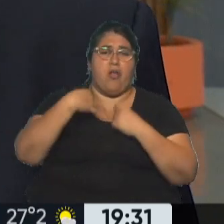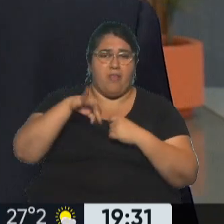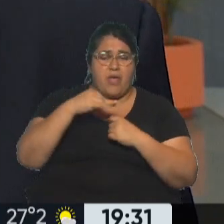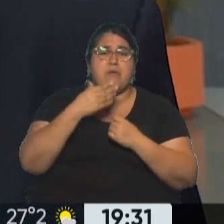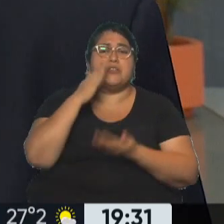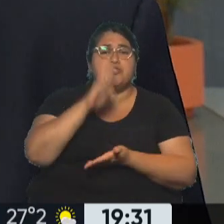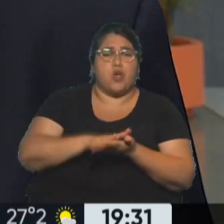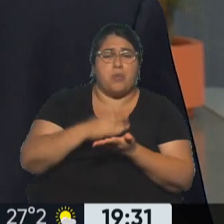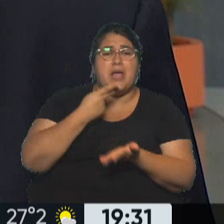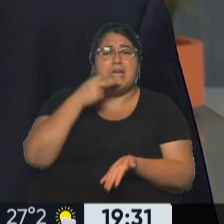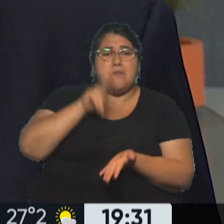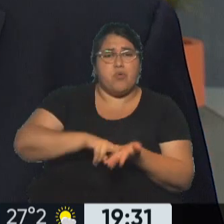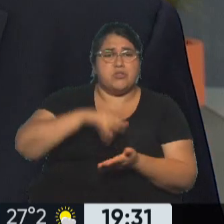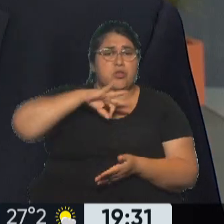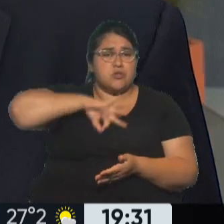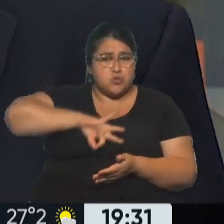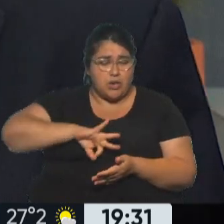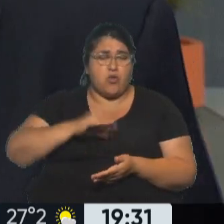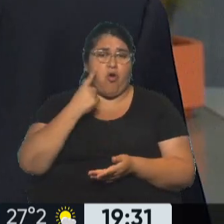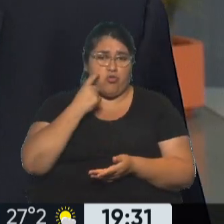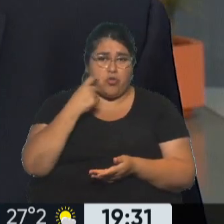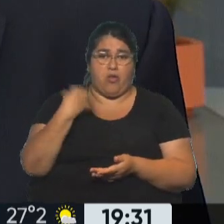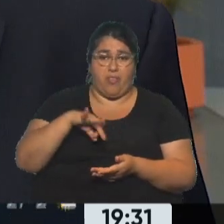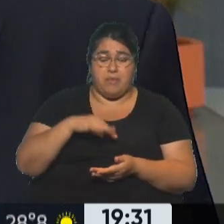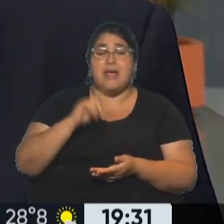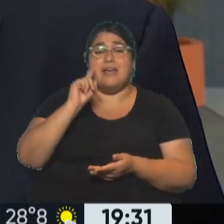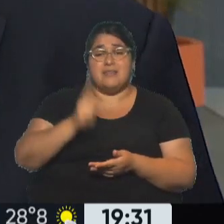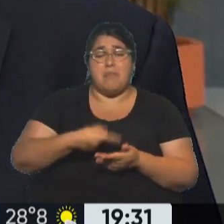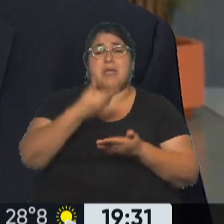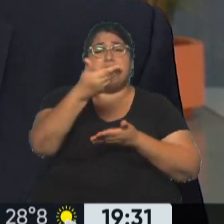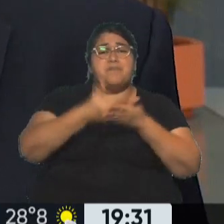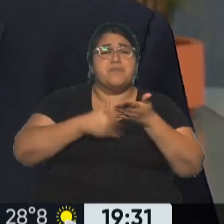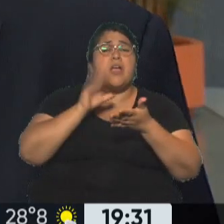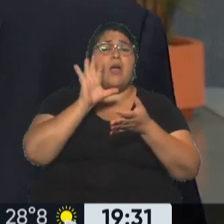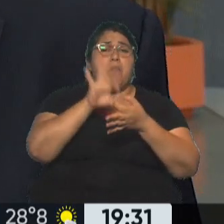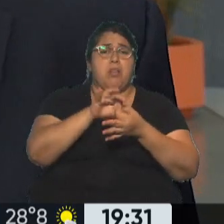a las ganancias y continuar con la elaboración del convenio colectivo docente.